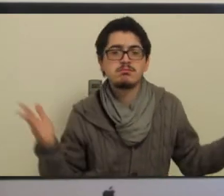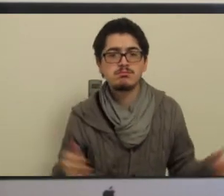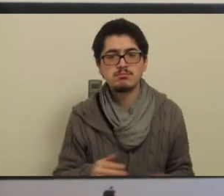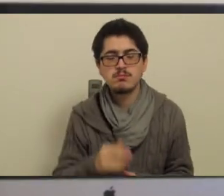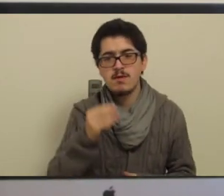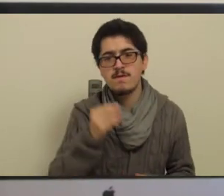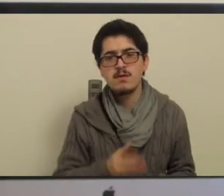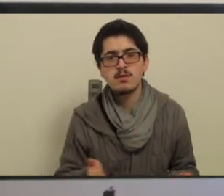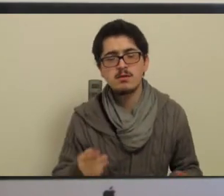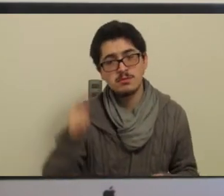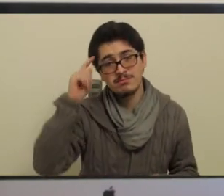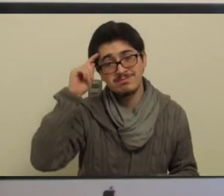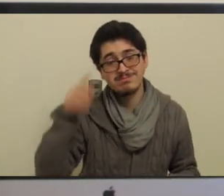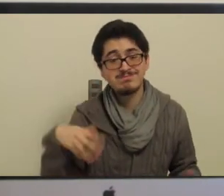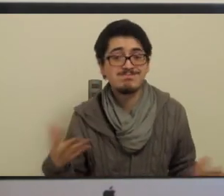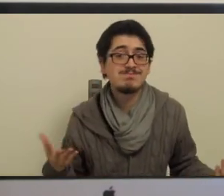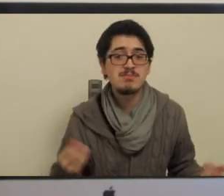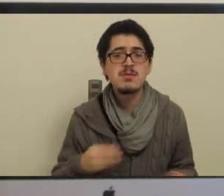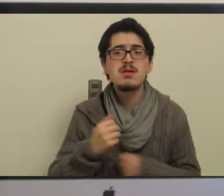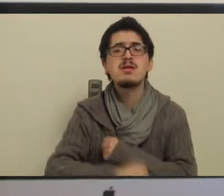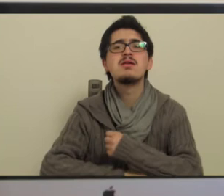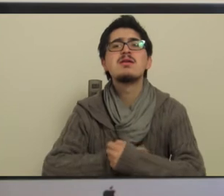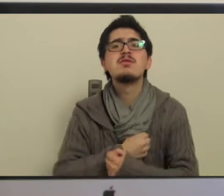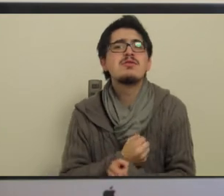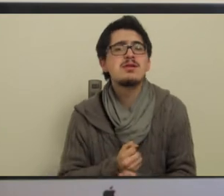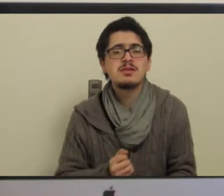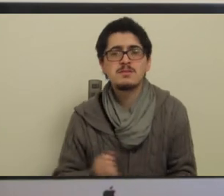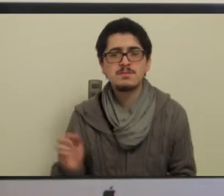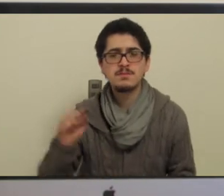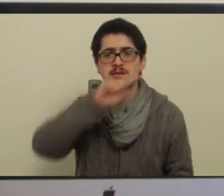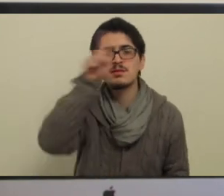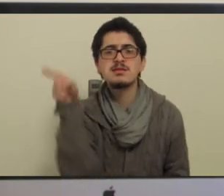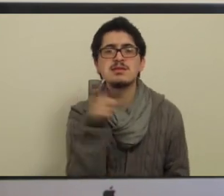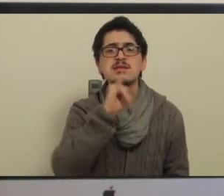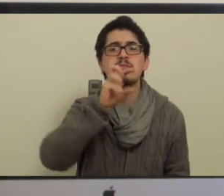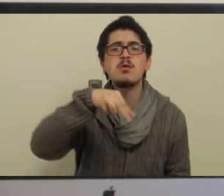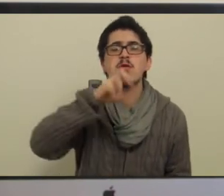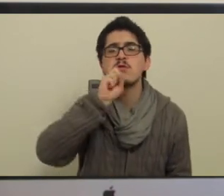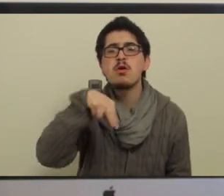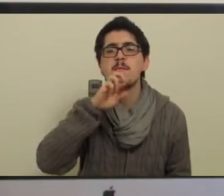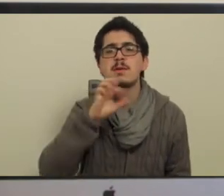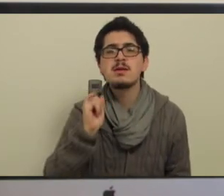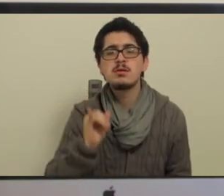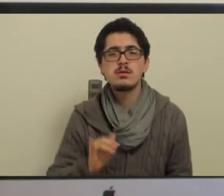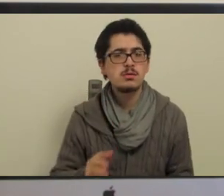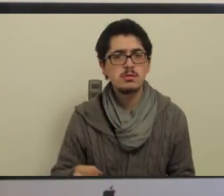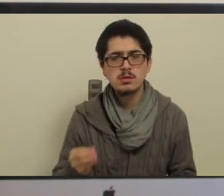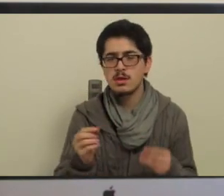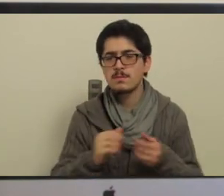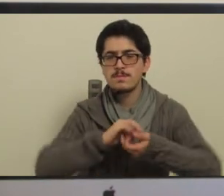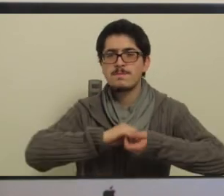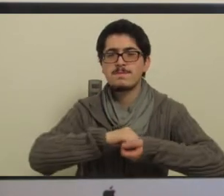se vaya bautizado. Pero resulta que van pasando los años y este muchacho, que se llama Simón Opio, va creciendo, se